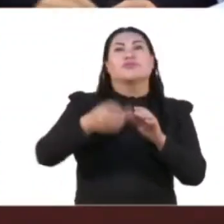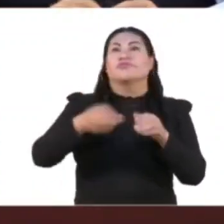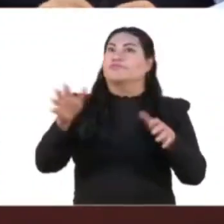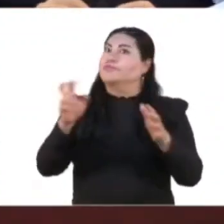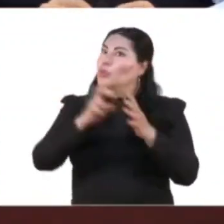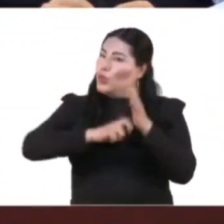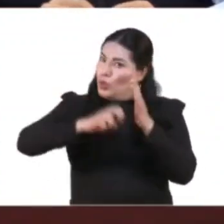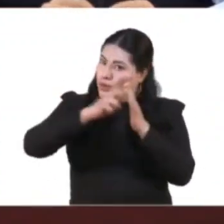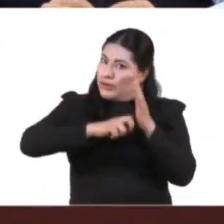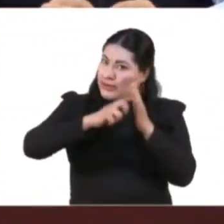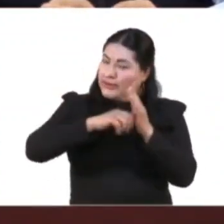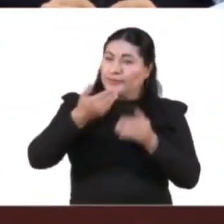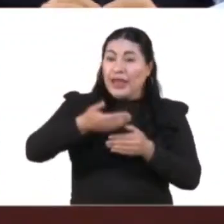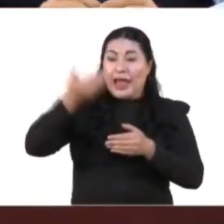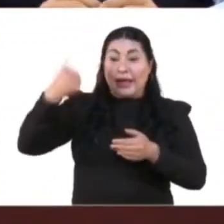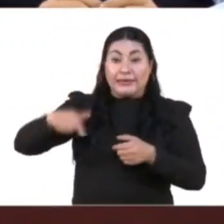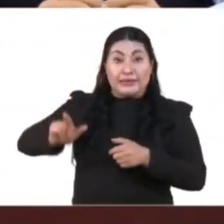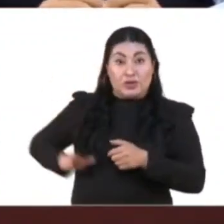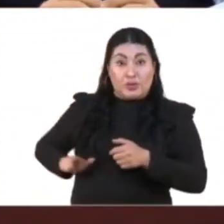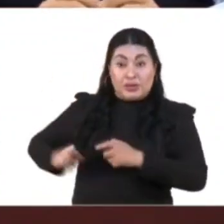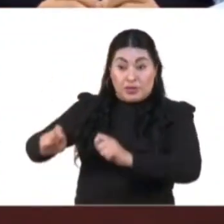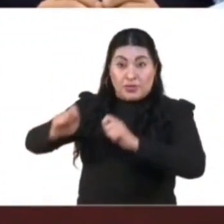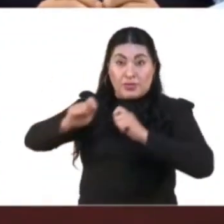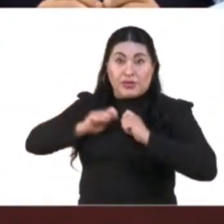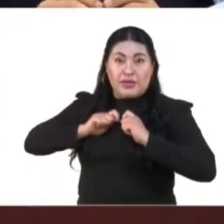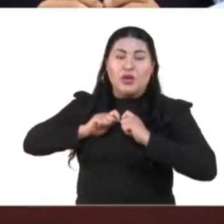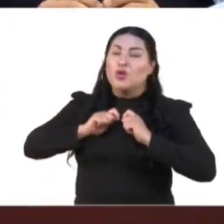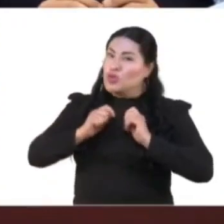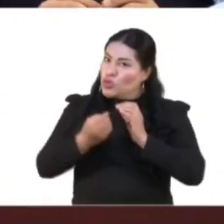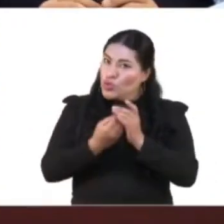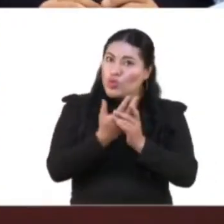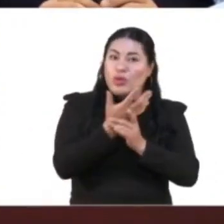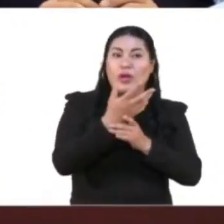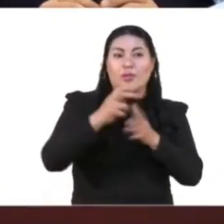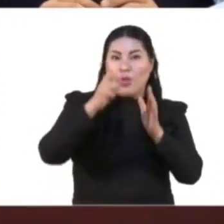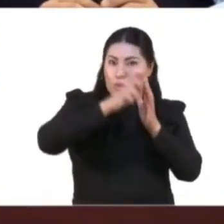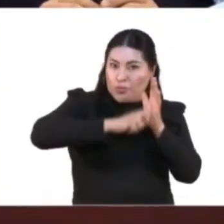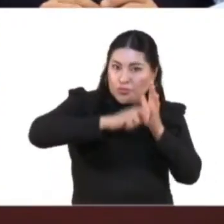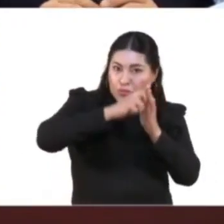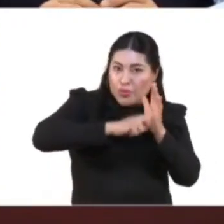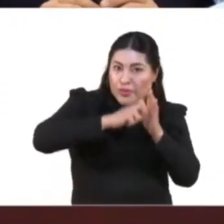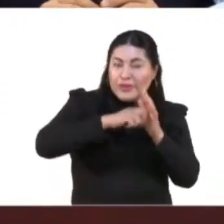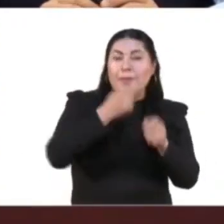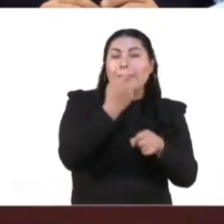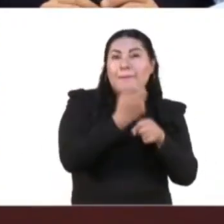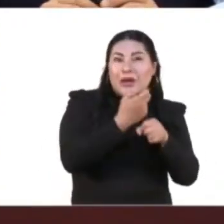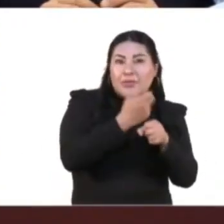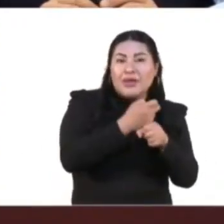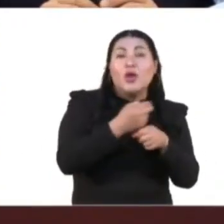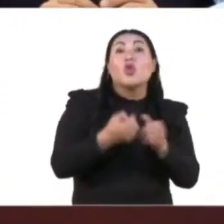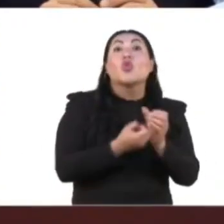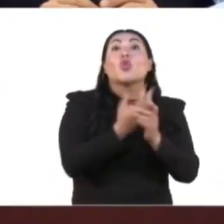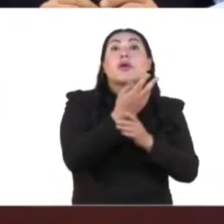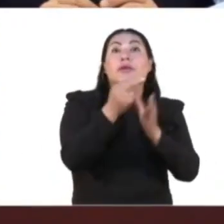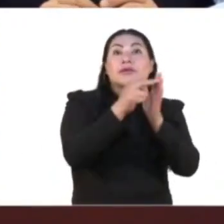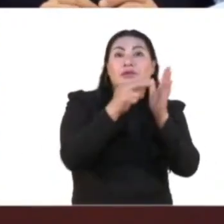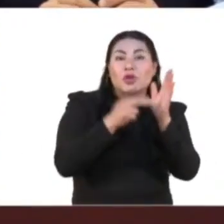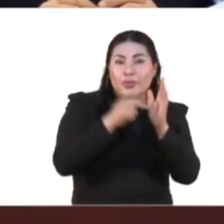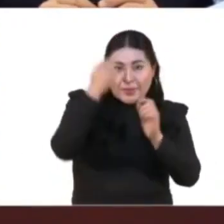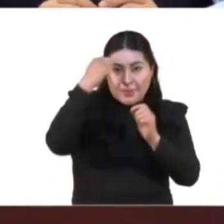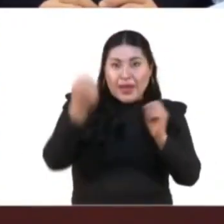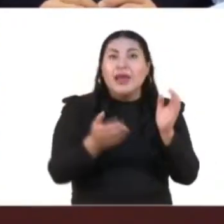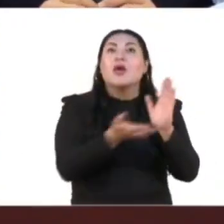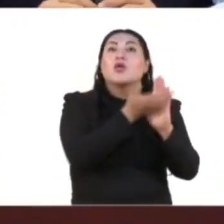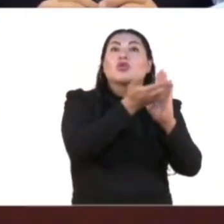llegamos nosotros tuvo una nueva modificación. La primera modificación tuvo que ver con nuevas normas de construcción